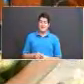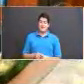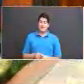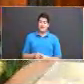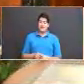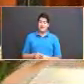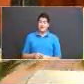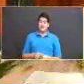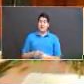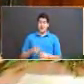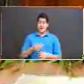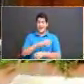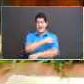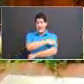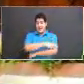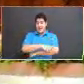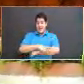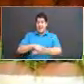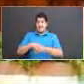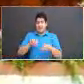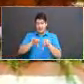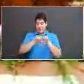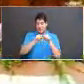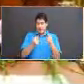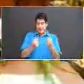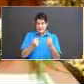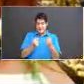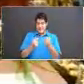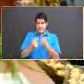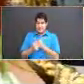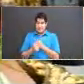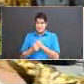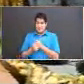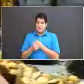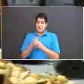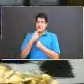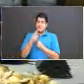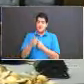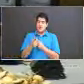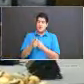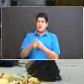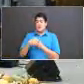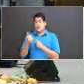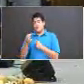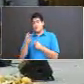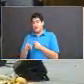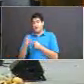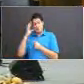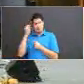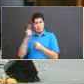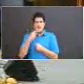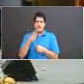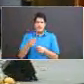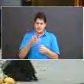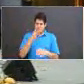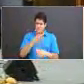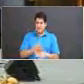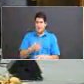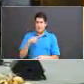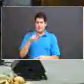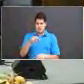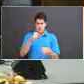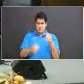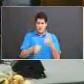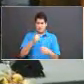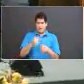Su brazo fracturado. Y alguien me dijo, ¿y por qué no le quitó el carro? Me dio pena. ¿Y por qué se fue con él? Creí que era